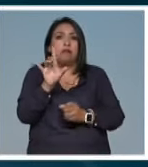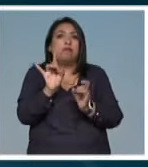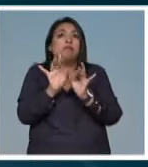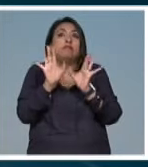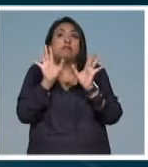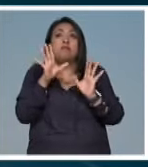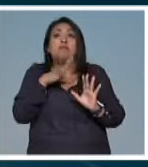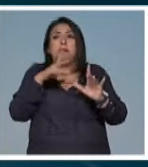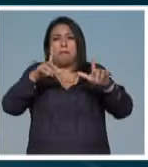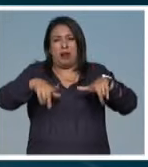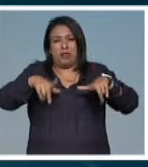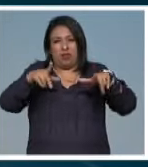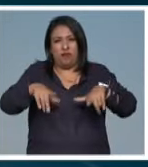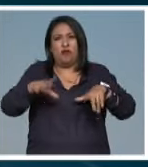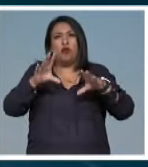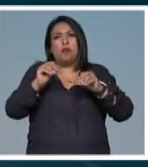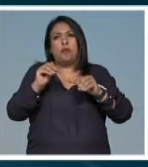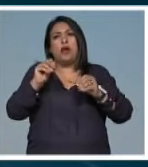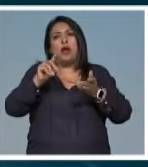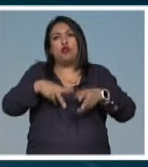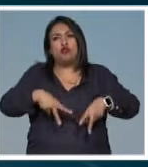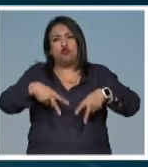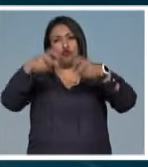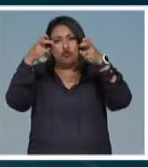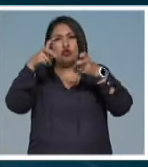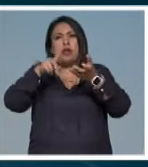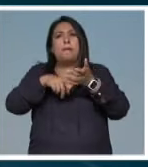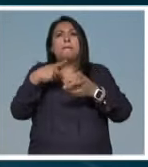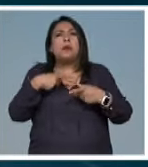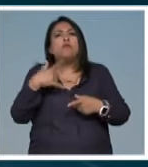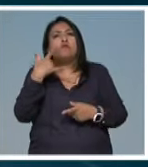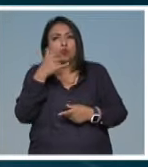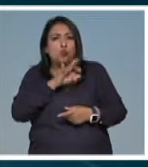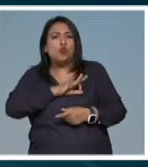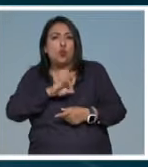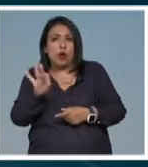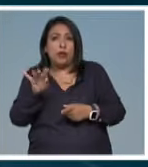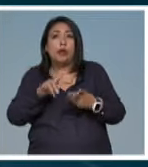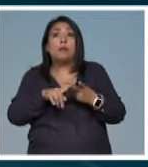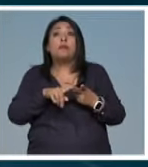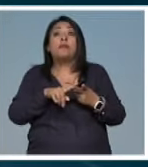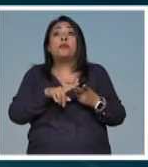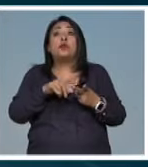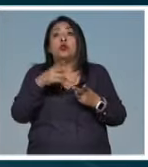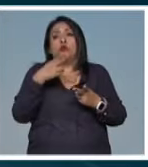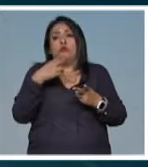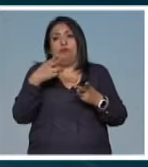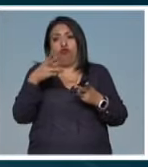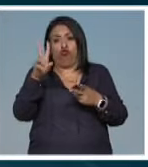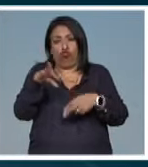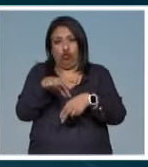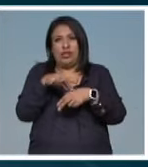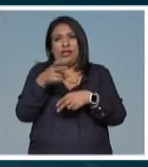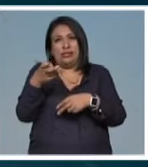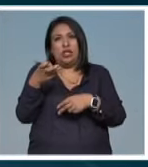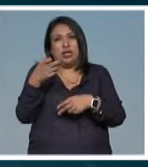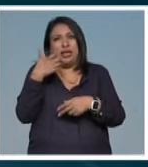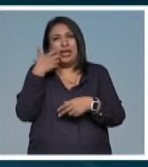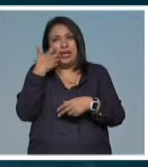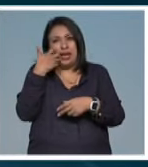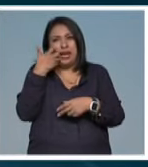en una plataforma o en un repositorio digital donde las personas puedan acceder a ello. Pero en cuanto a lo físico, que es un poco lo más